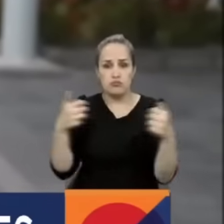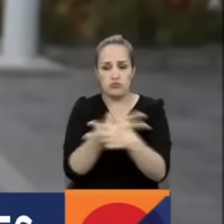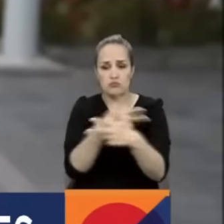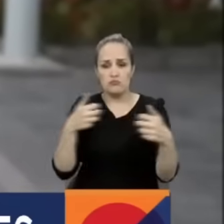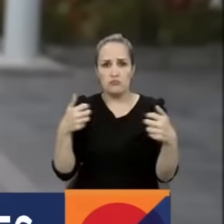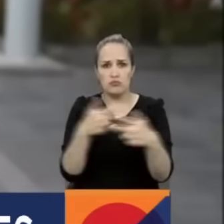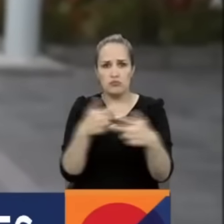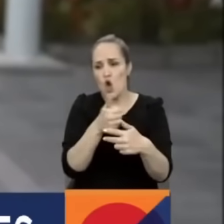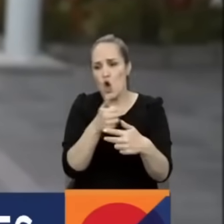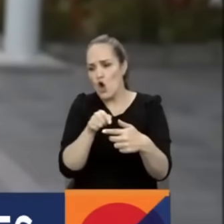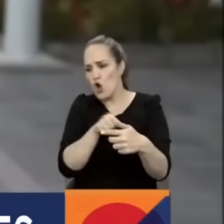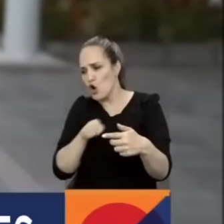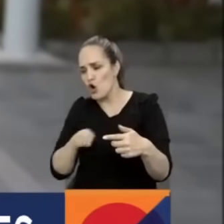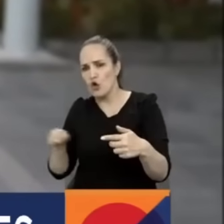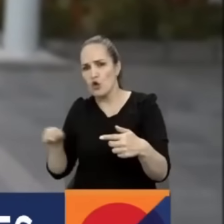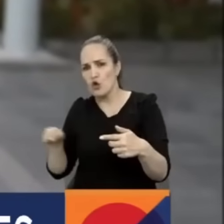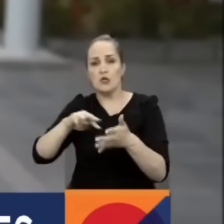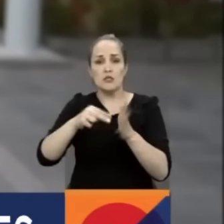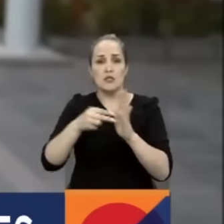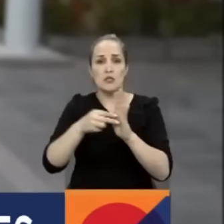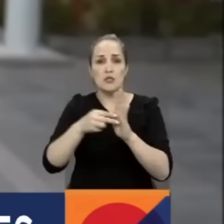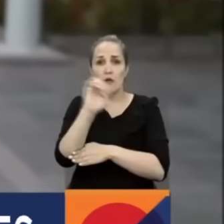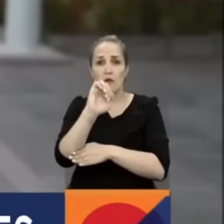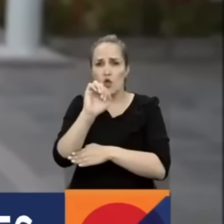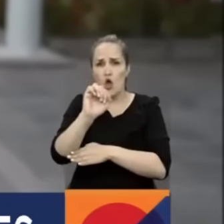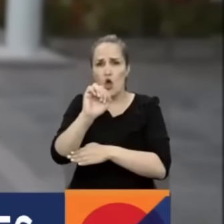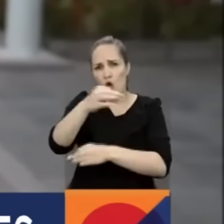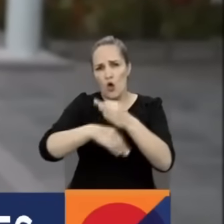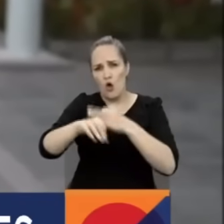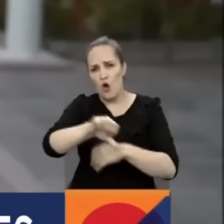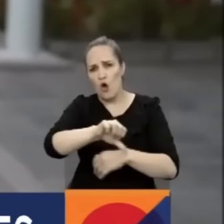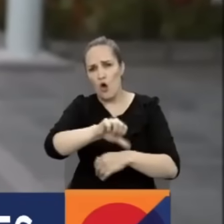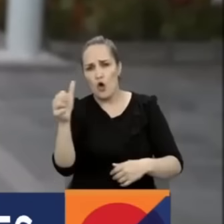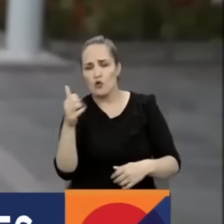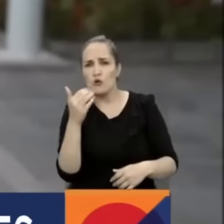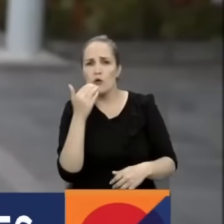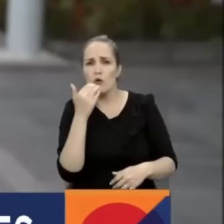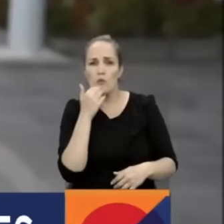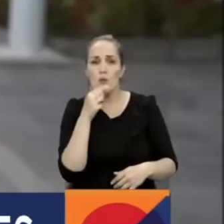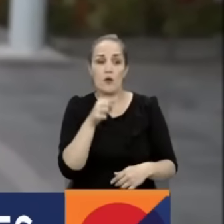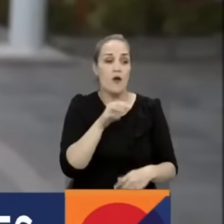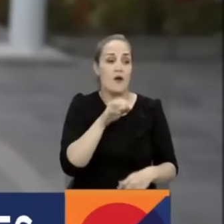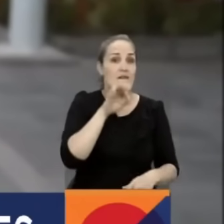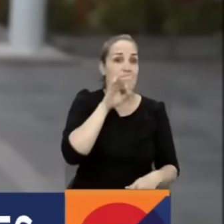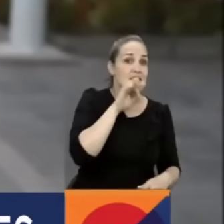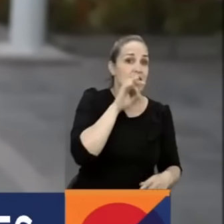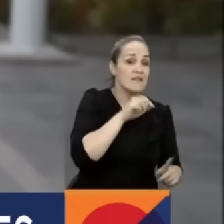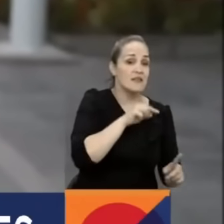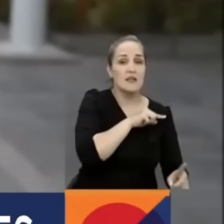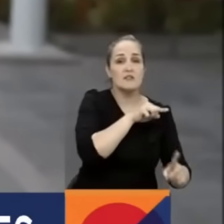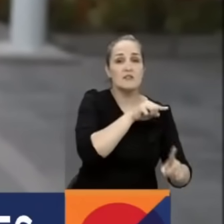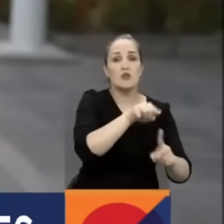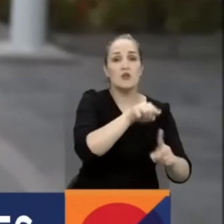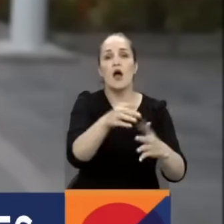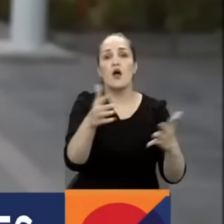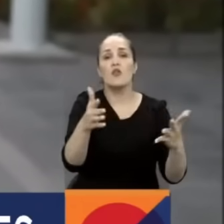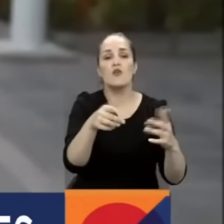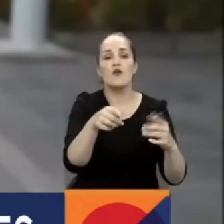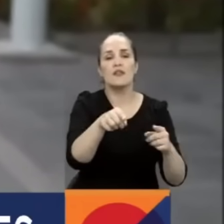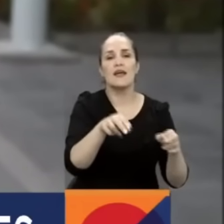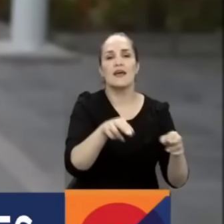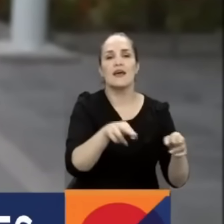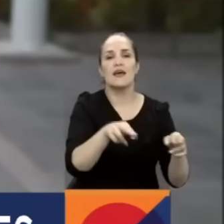zona, que no solamente tenga que ver con componentes carreteros. Se habló de corredores como Villavicencio, Puerto Gaitán, la conectividad con el río Meta